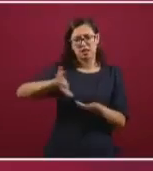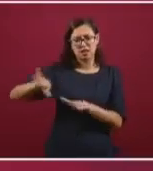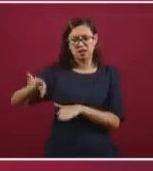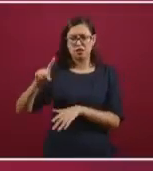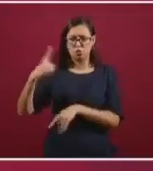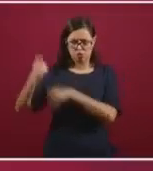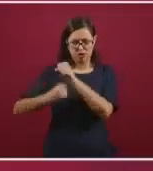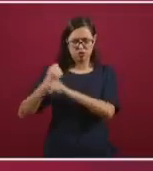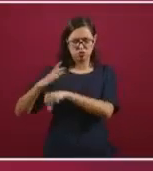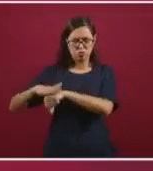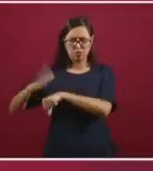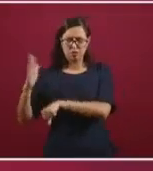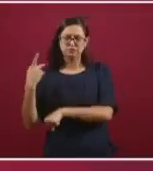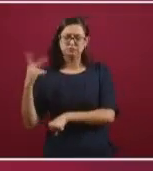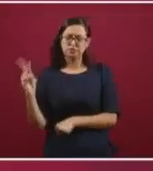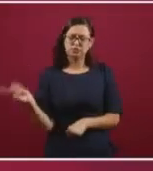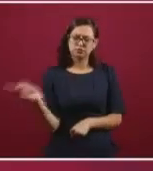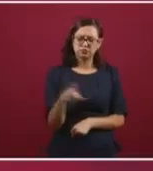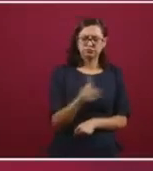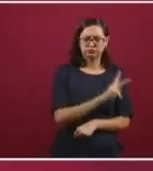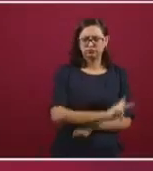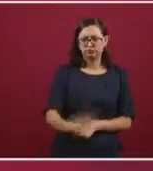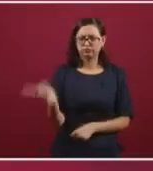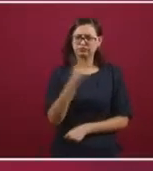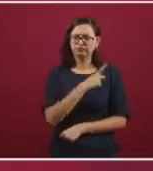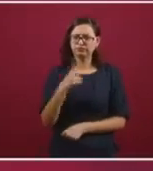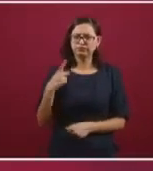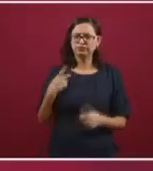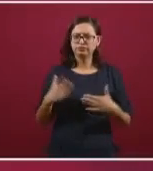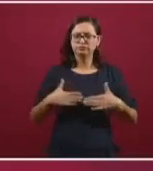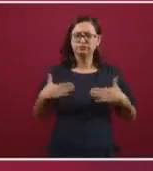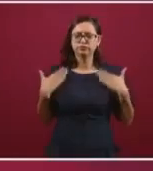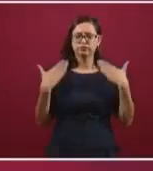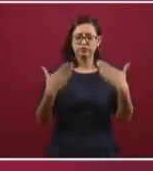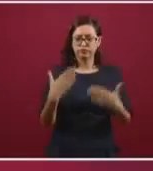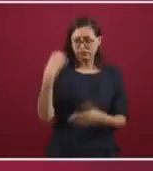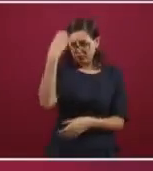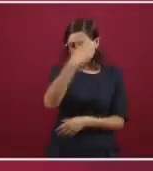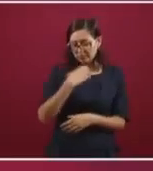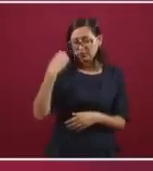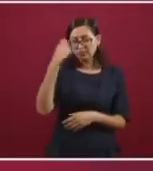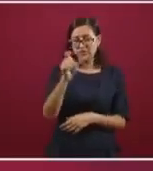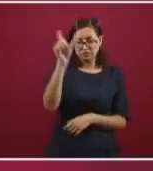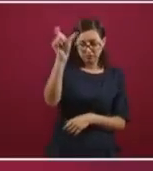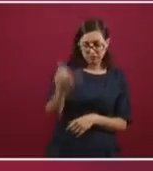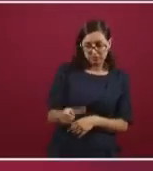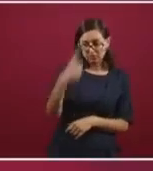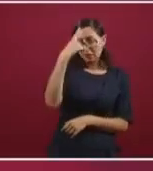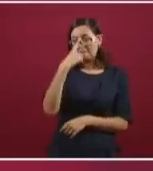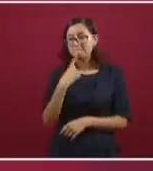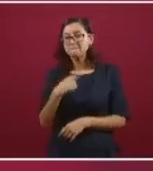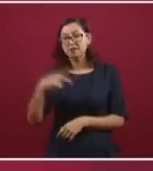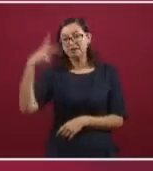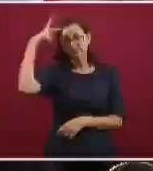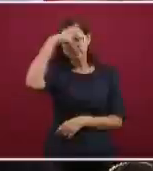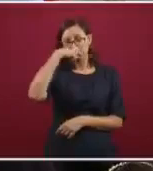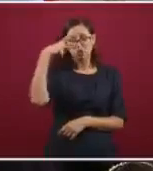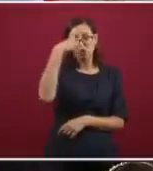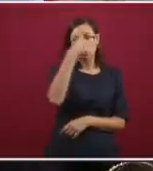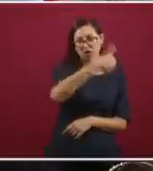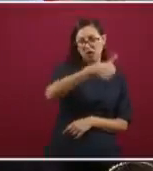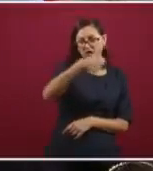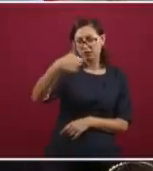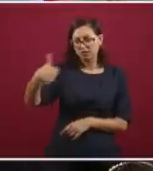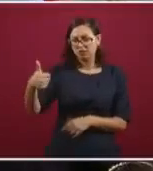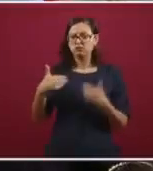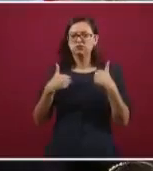un examen de control de confianza para precisamente tener claro el perfil psicológico de cada uno de los elementos de la